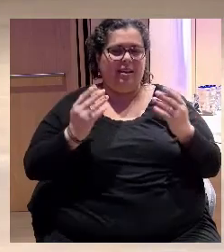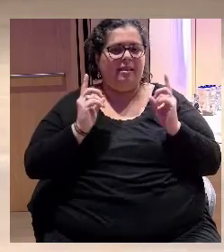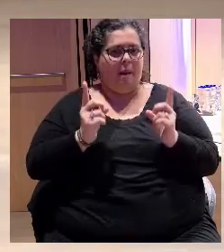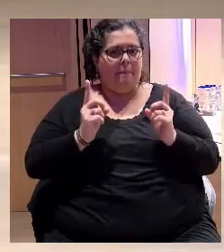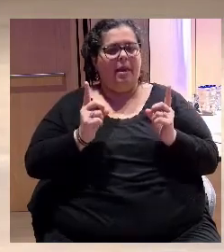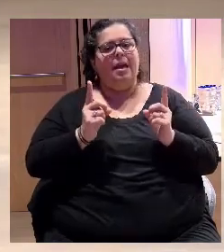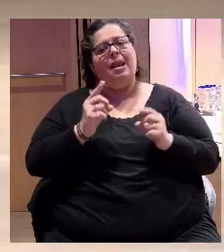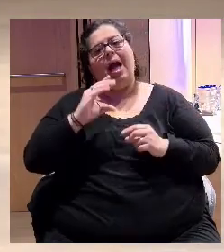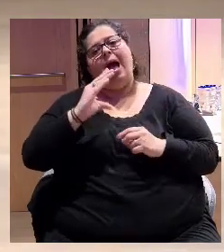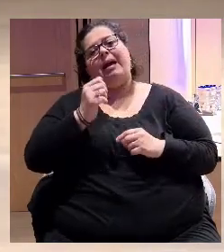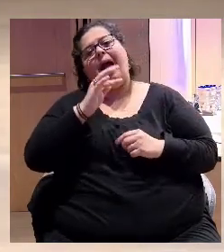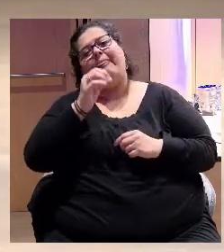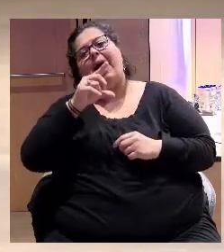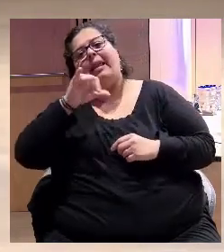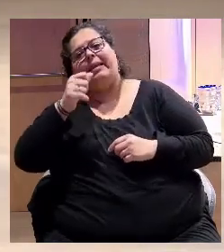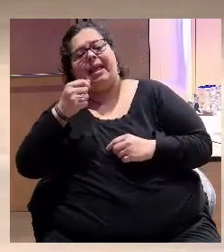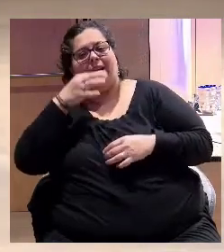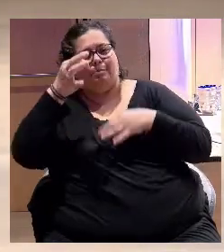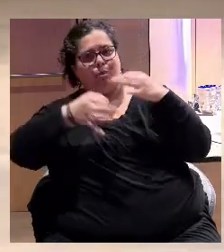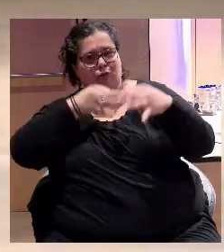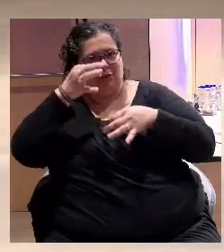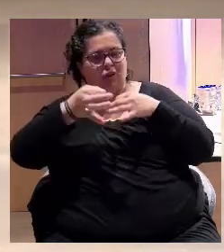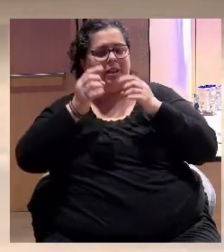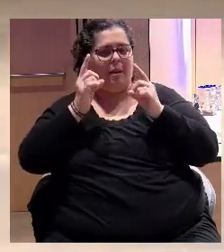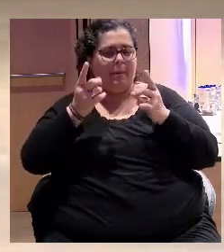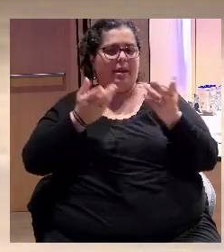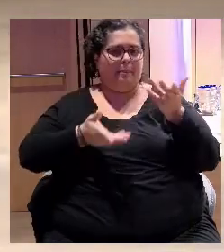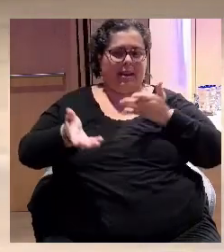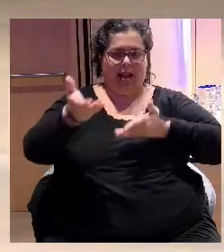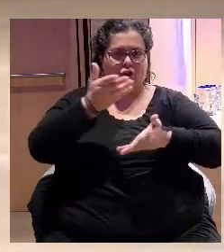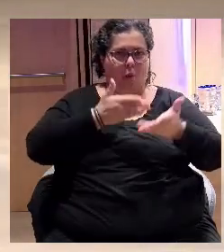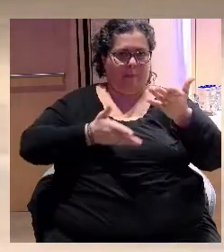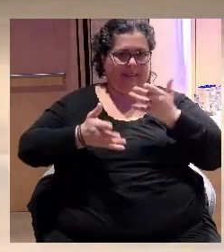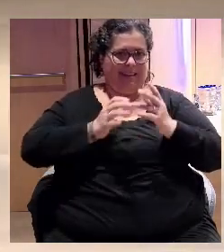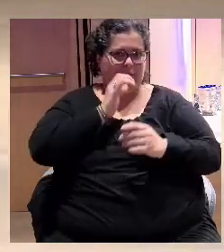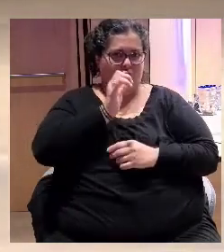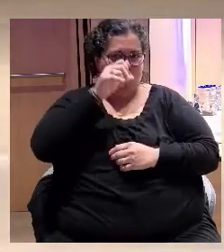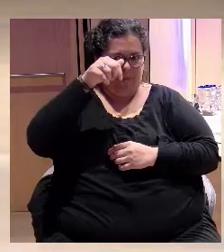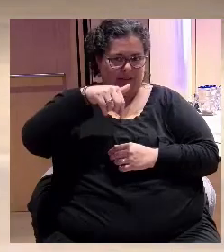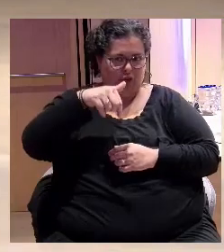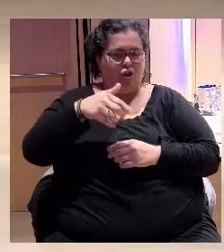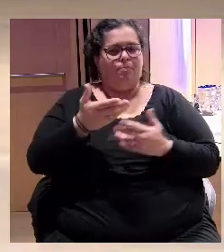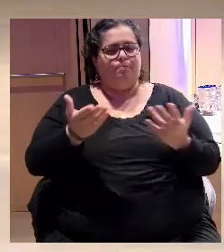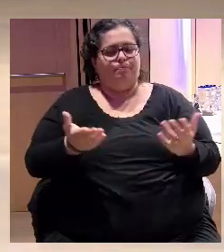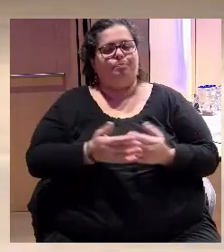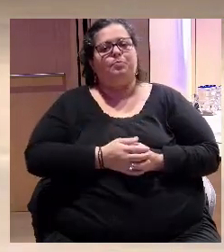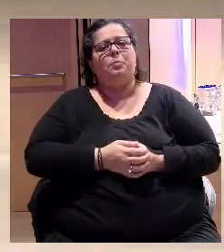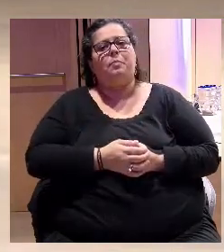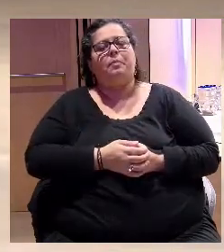a Catalina la exposición y compartir toda esta información en la previa.